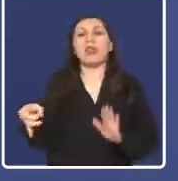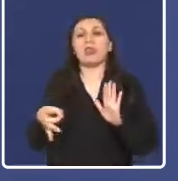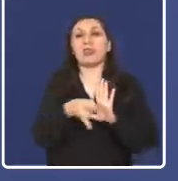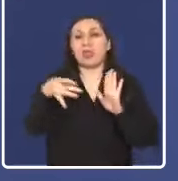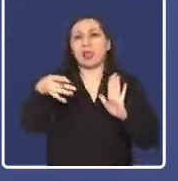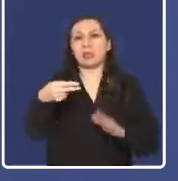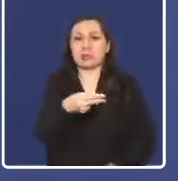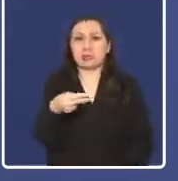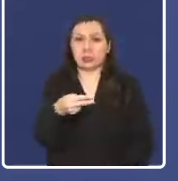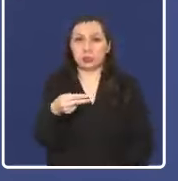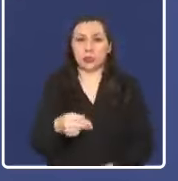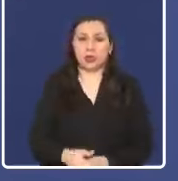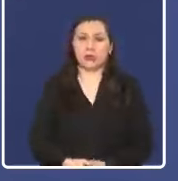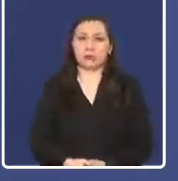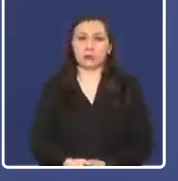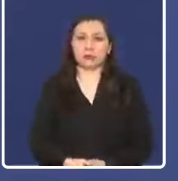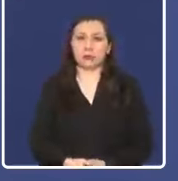sexuales.